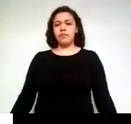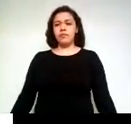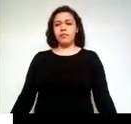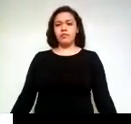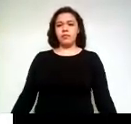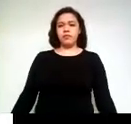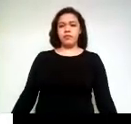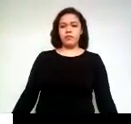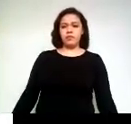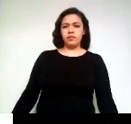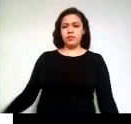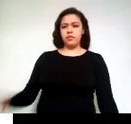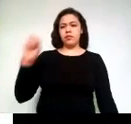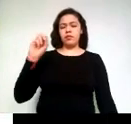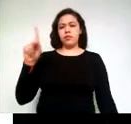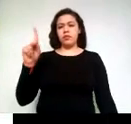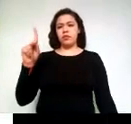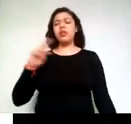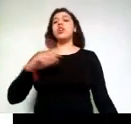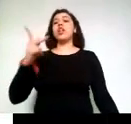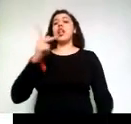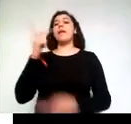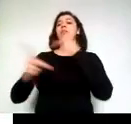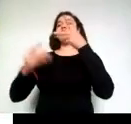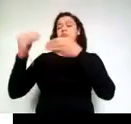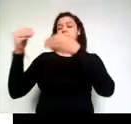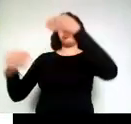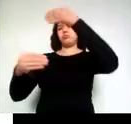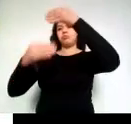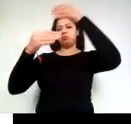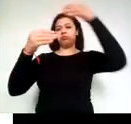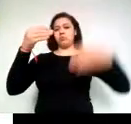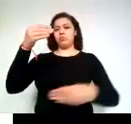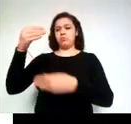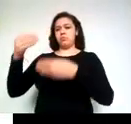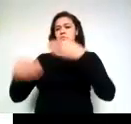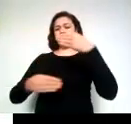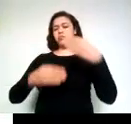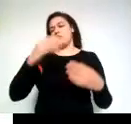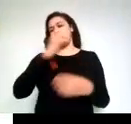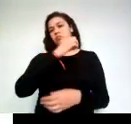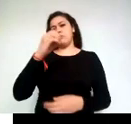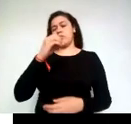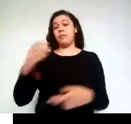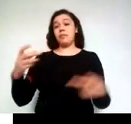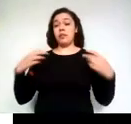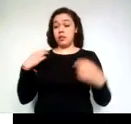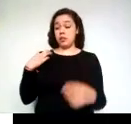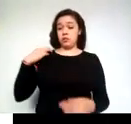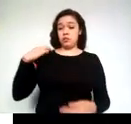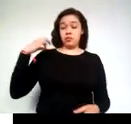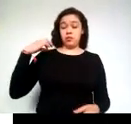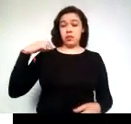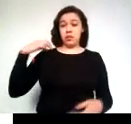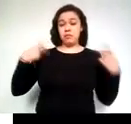ir leyendo las preguntas conforme fueron apareciendo en orden. De acuerdo. Nos preguntan si el voluntariado y personas de servicio social